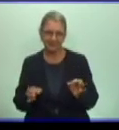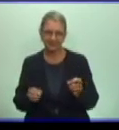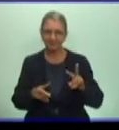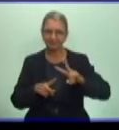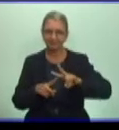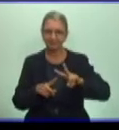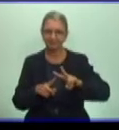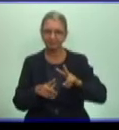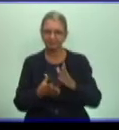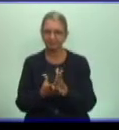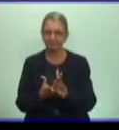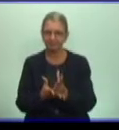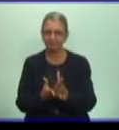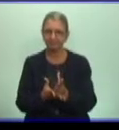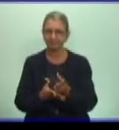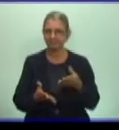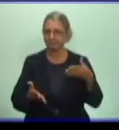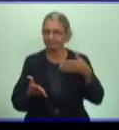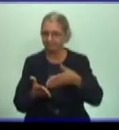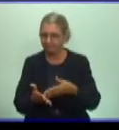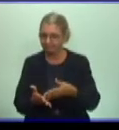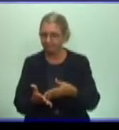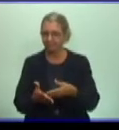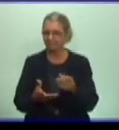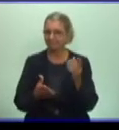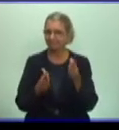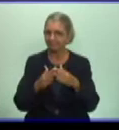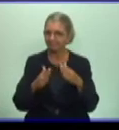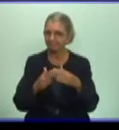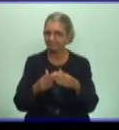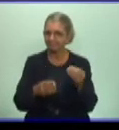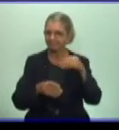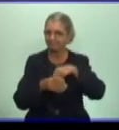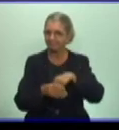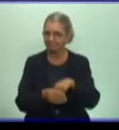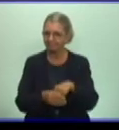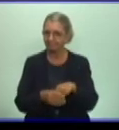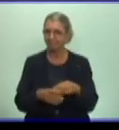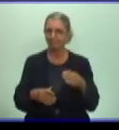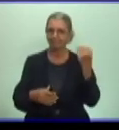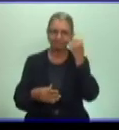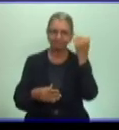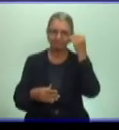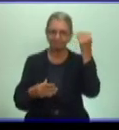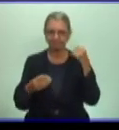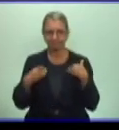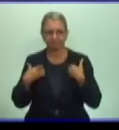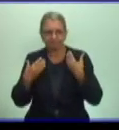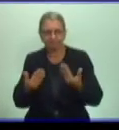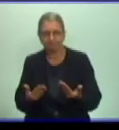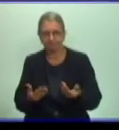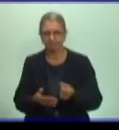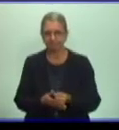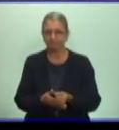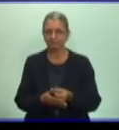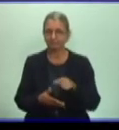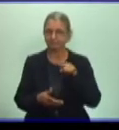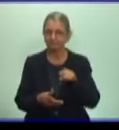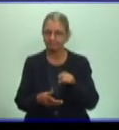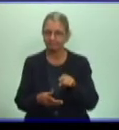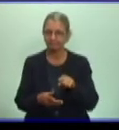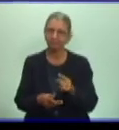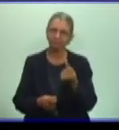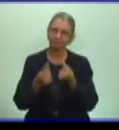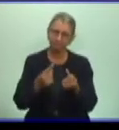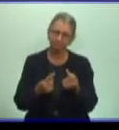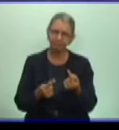teleclases han salido, han llegado a los hogares cubanos y han llegado con calidad. Hay siempre inconformidades, pero eso